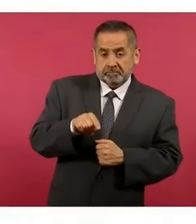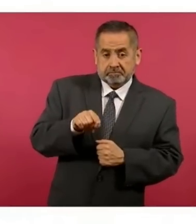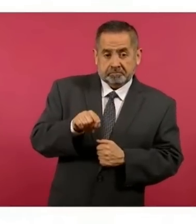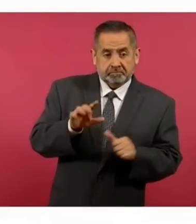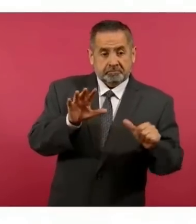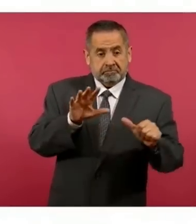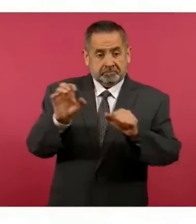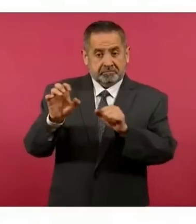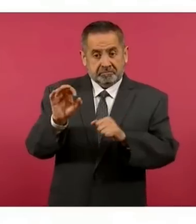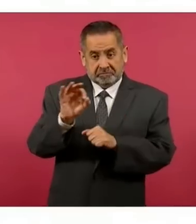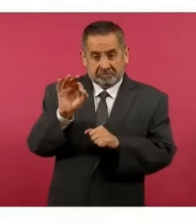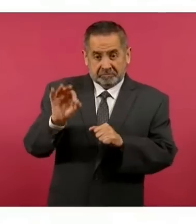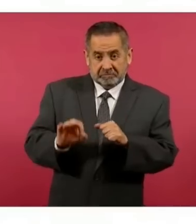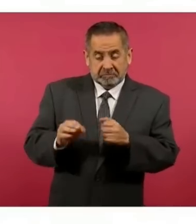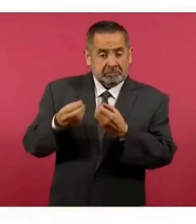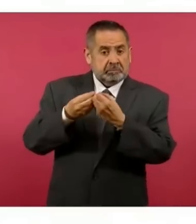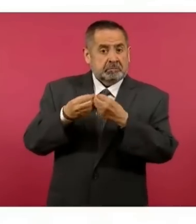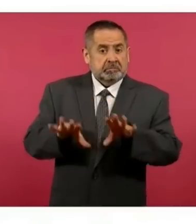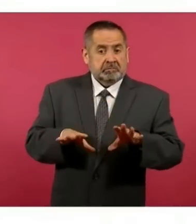1.600%.